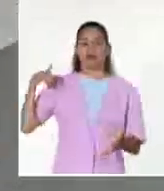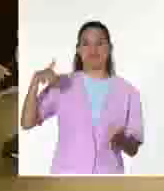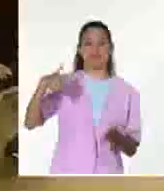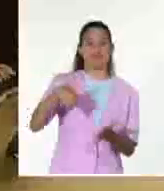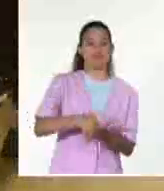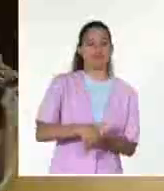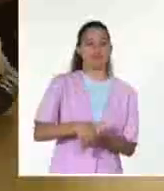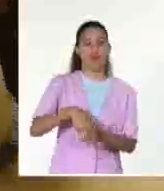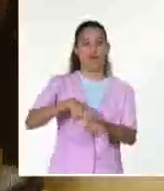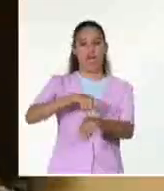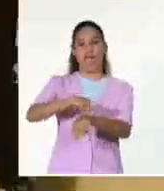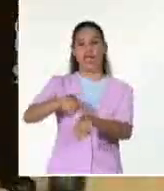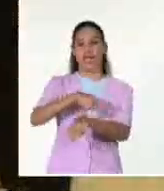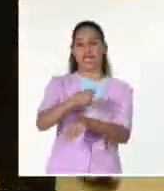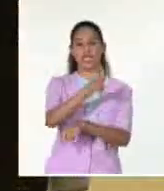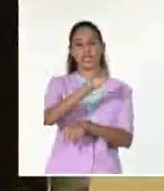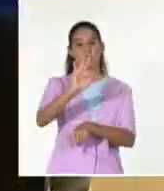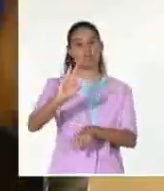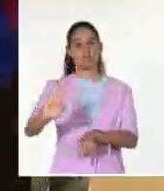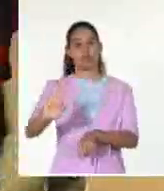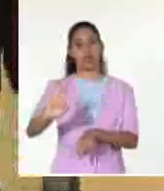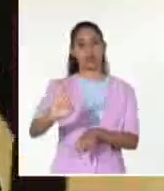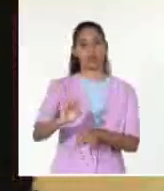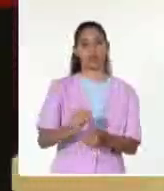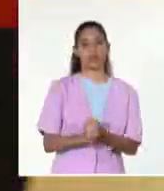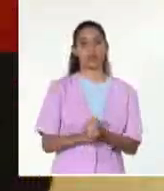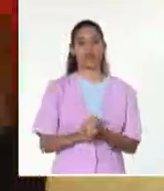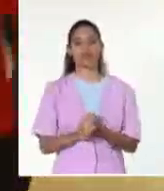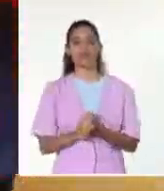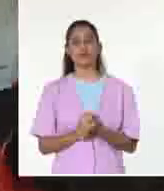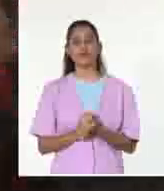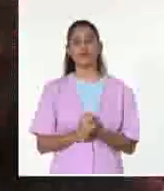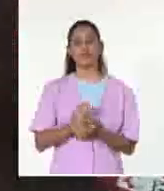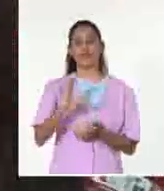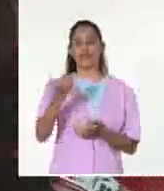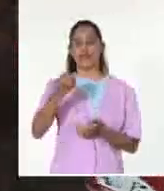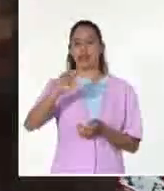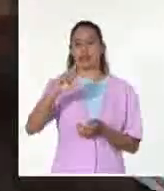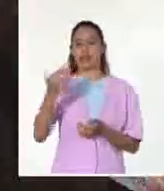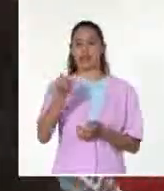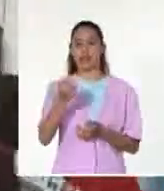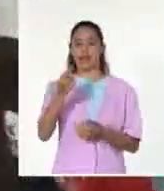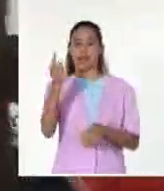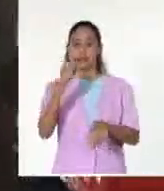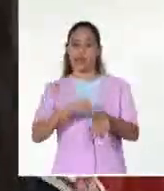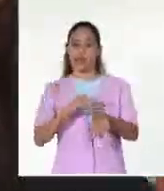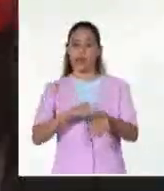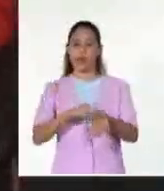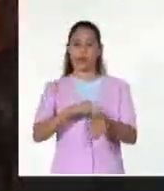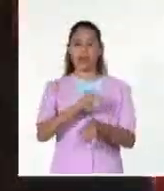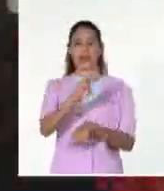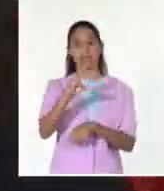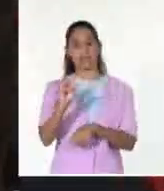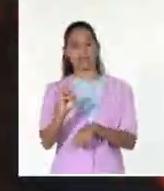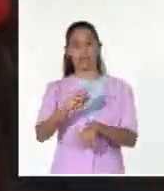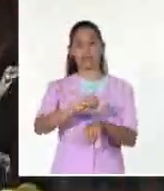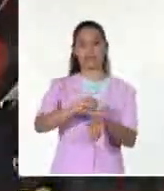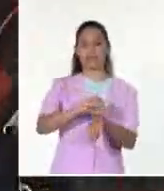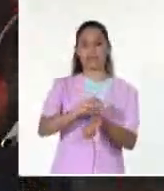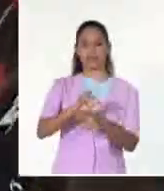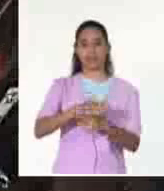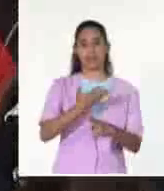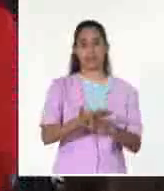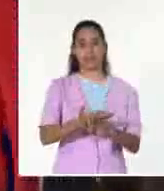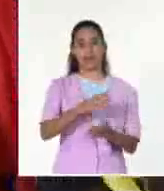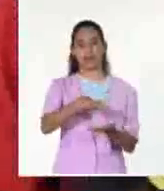horas, Habana, Caracas, Estambul. Después 1 hora y 30 minutos de Estambul, Ankara, prácticamente 20